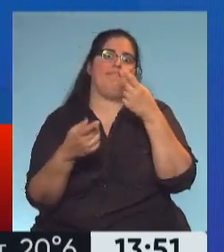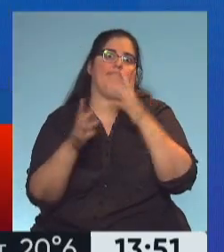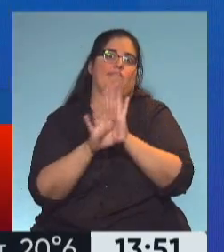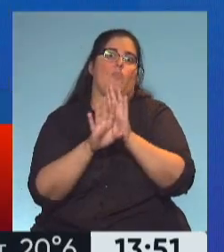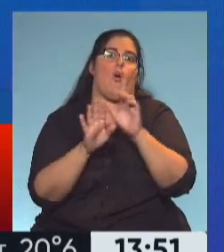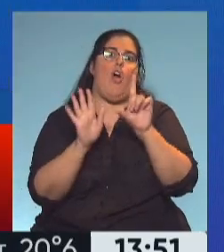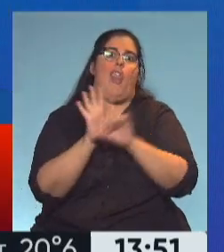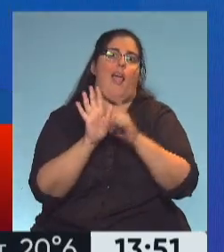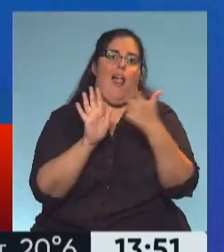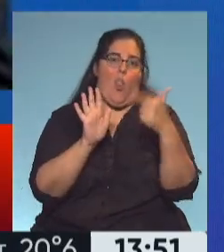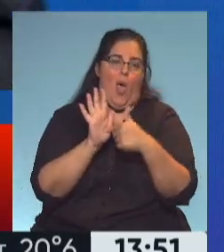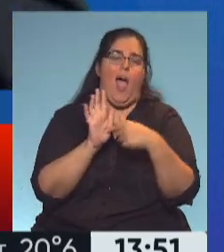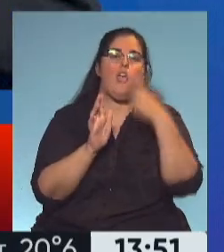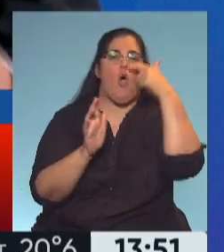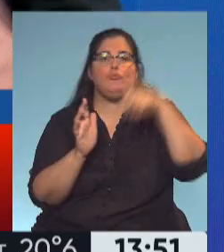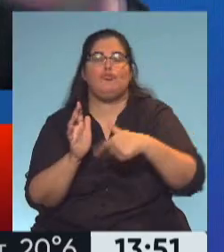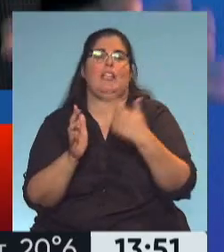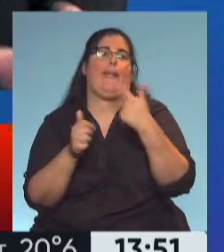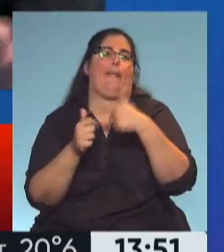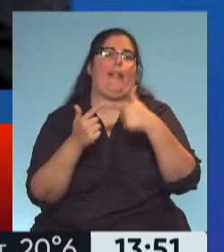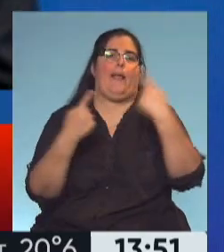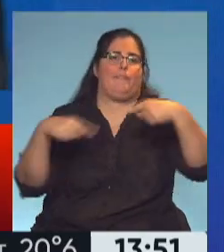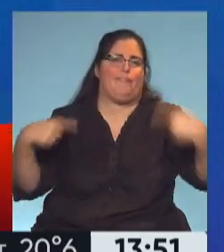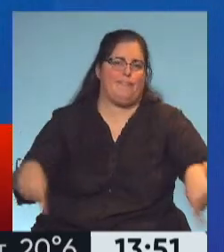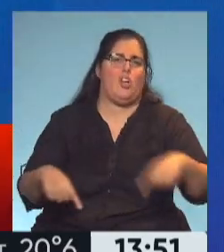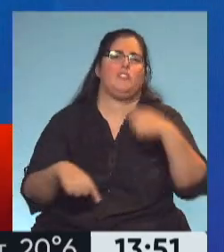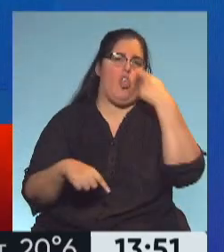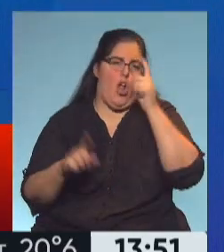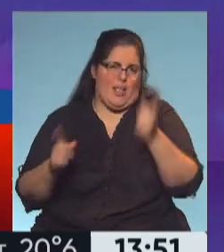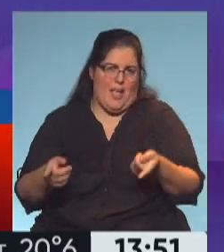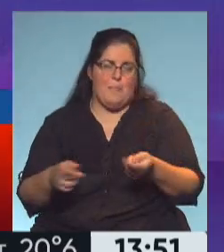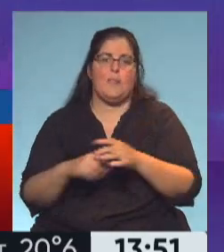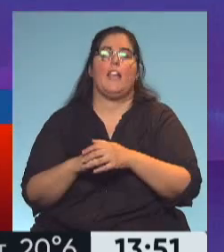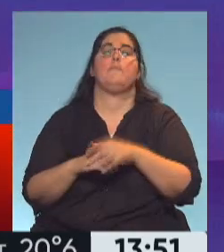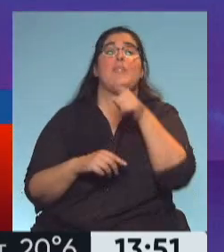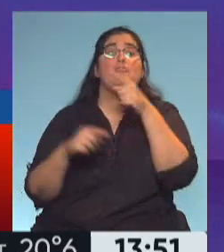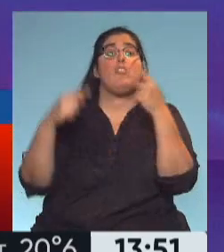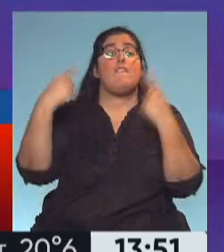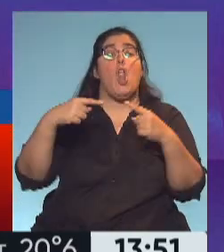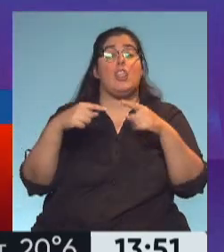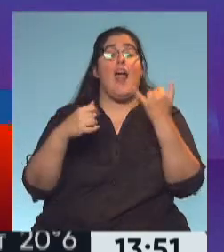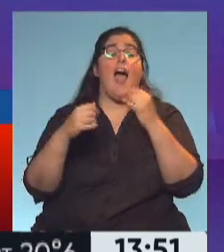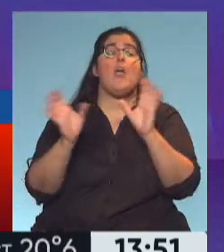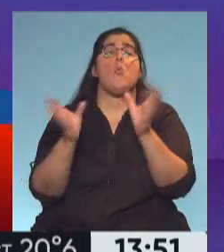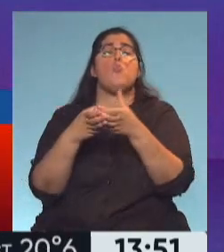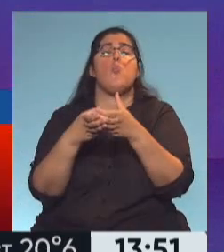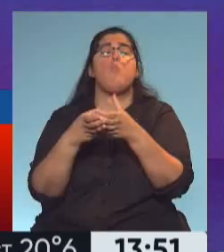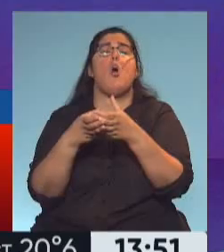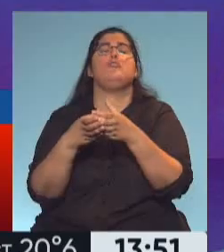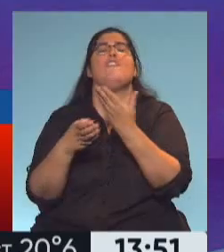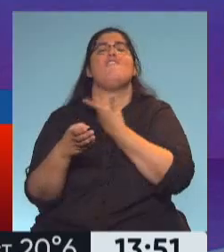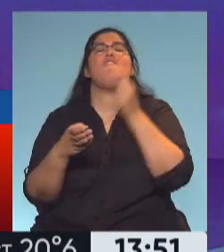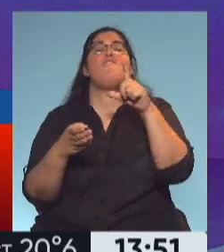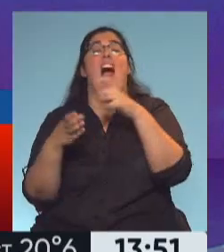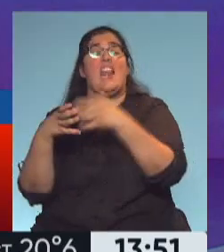ilegal también de oro, de combustible, de minerales y por supuesto de droga. Y es una frontera donde está grupos disidentes de la FARC, que es